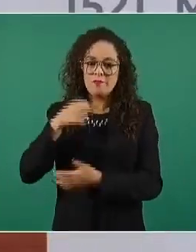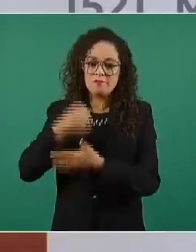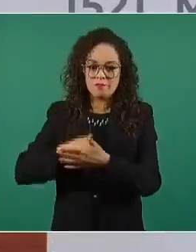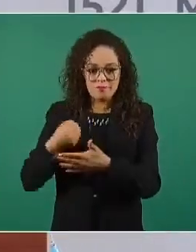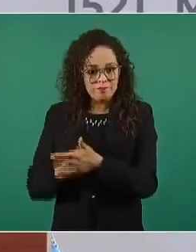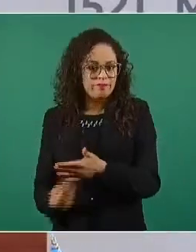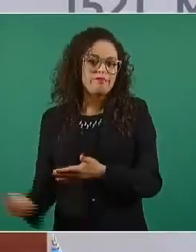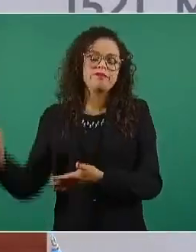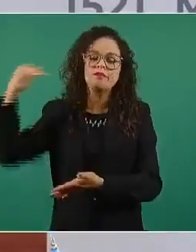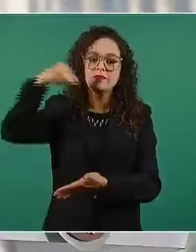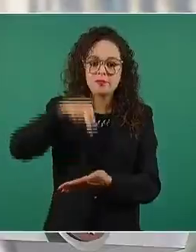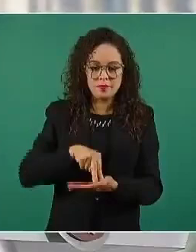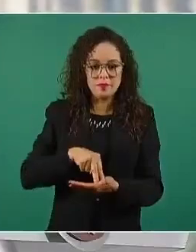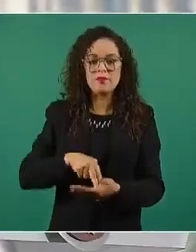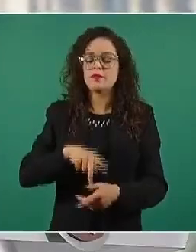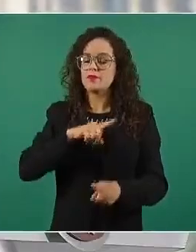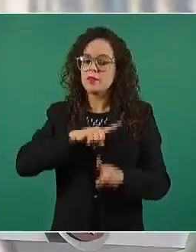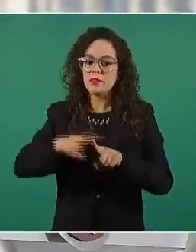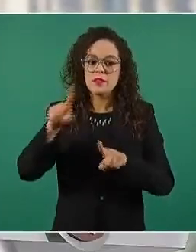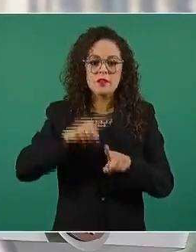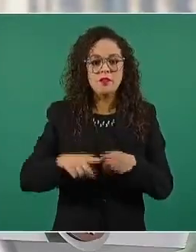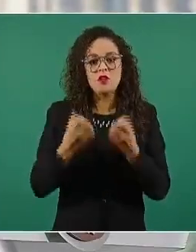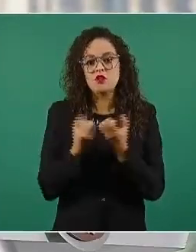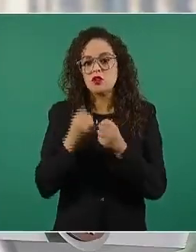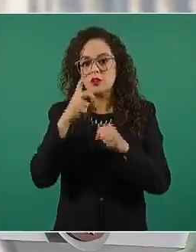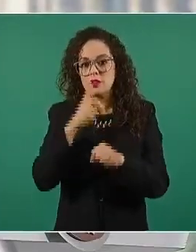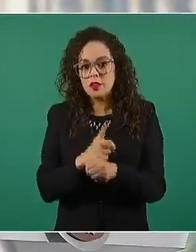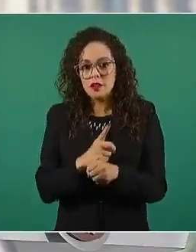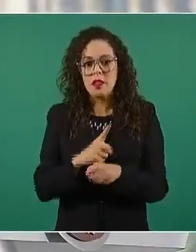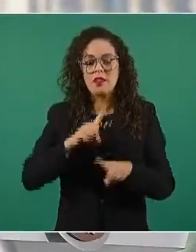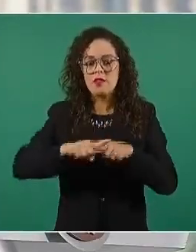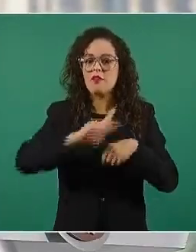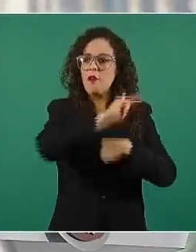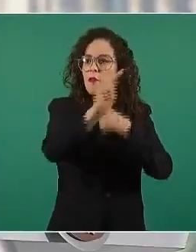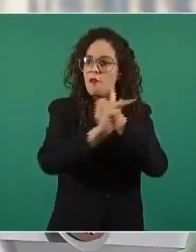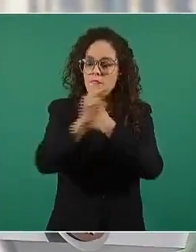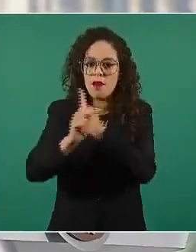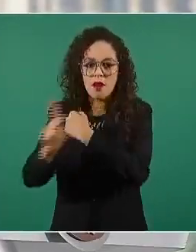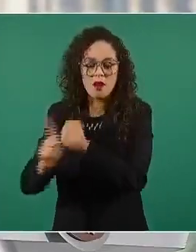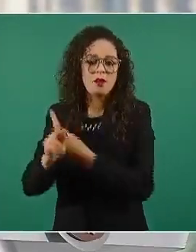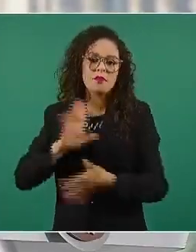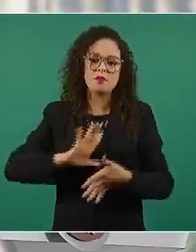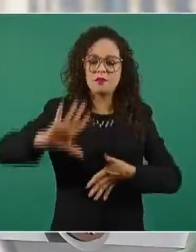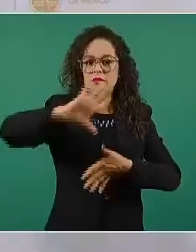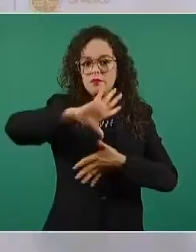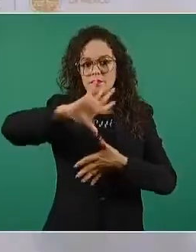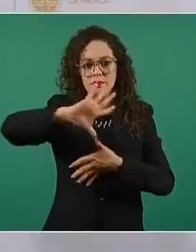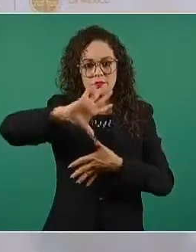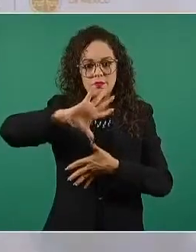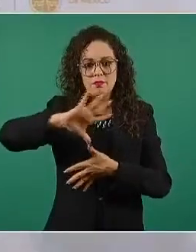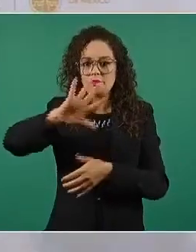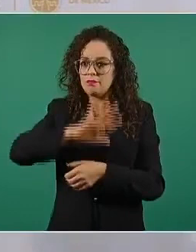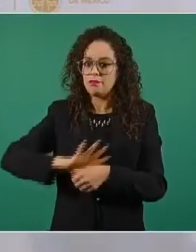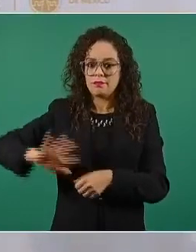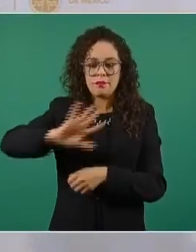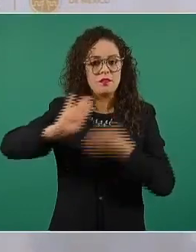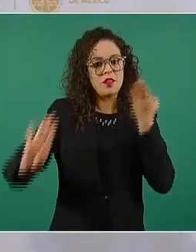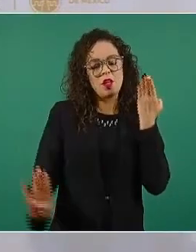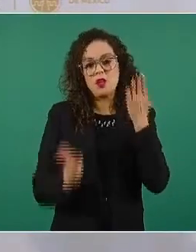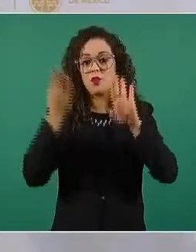todas las sociedades, de todas las naciones en las Américas, todas las naciones alrededor del